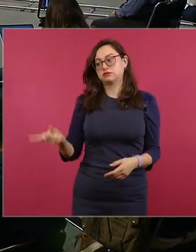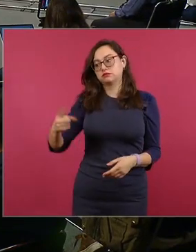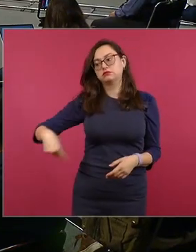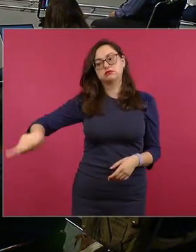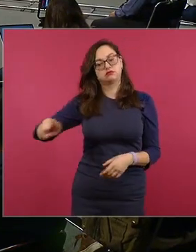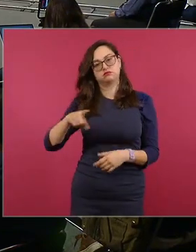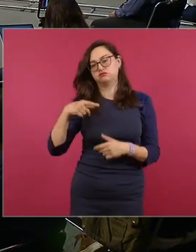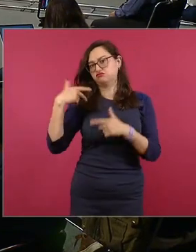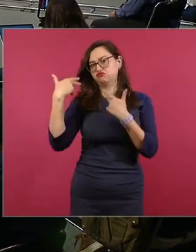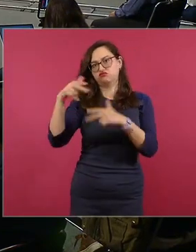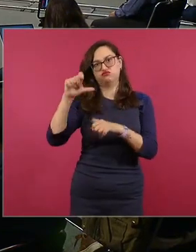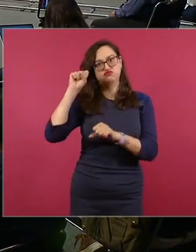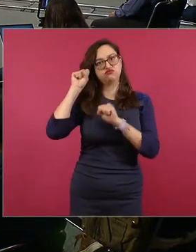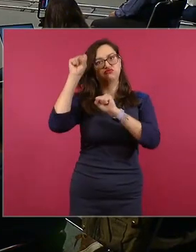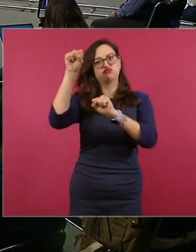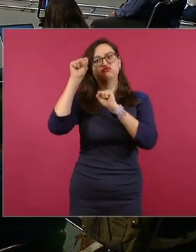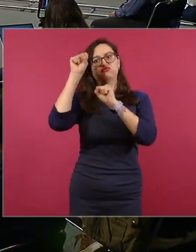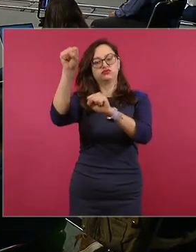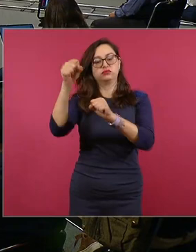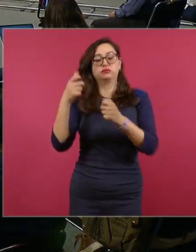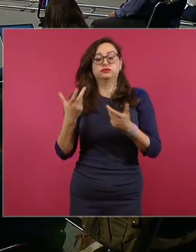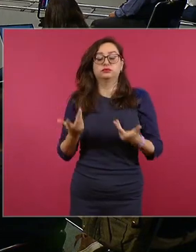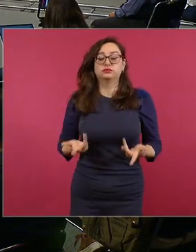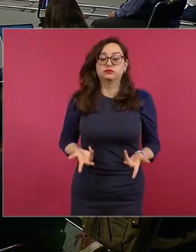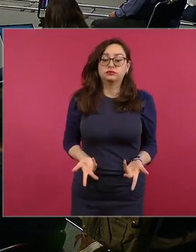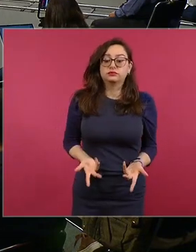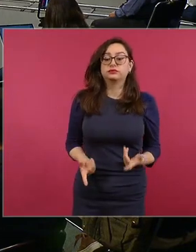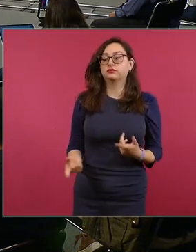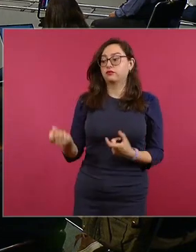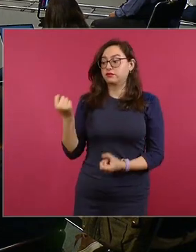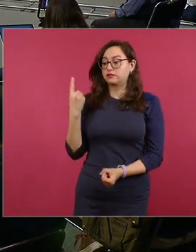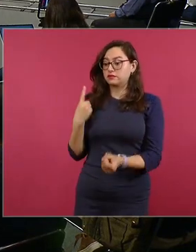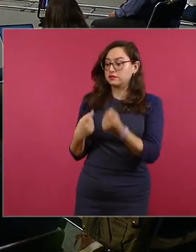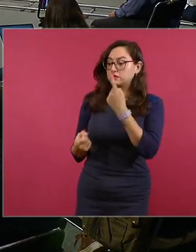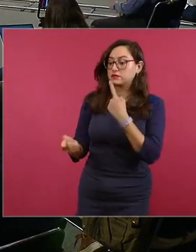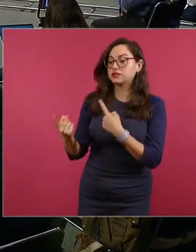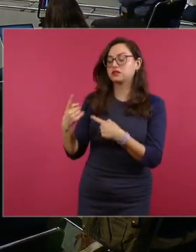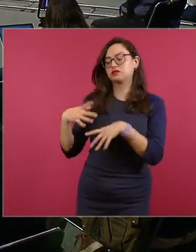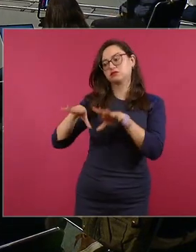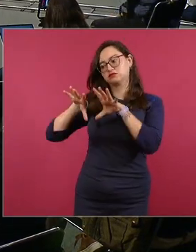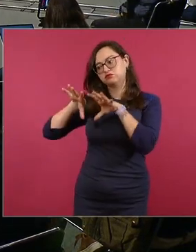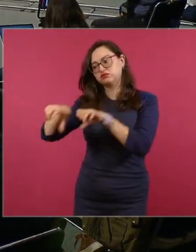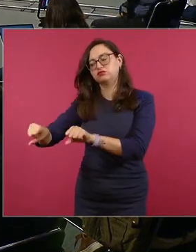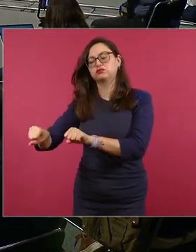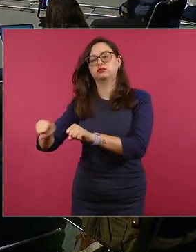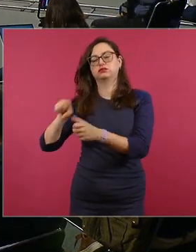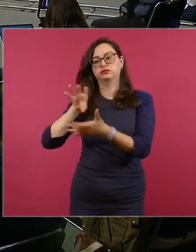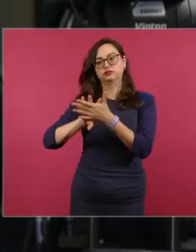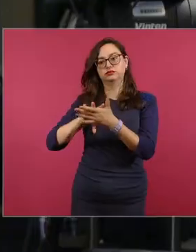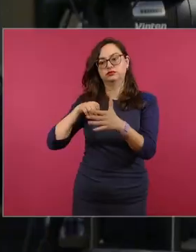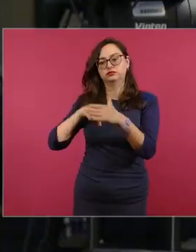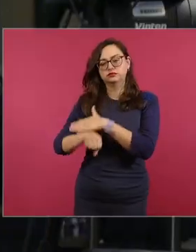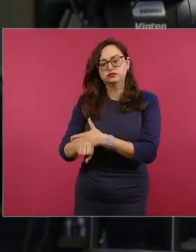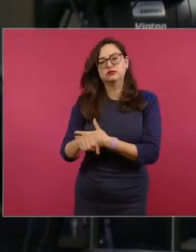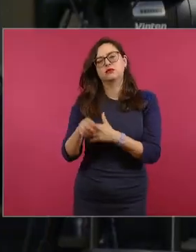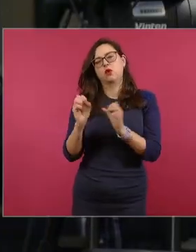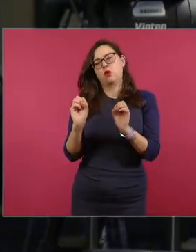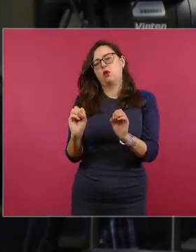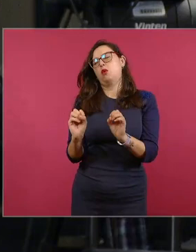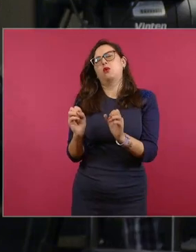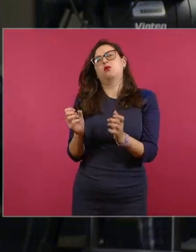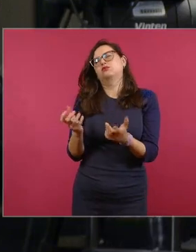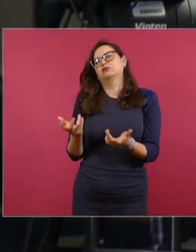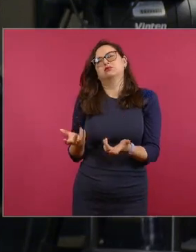vías del norte, sin embargo, pues algunos fueron detenidos, manifiestan que fueron apabullados por las